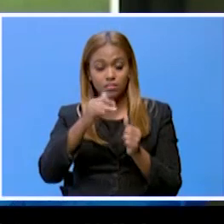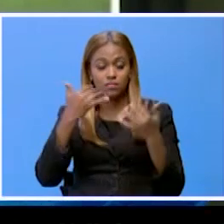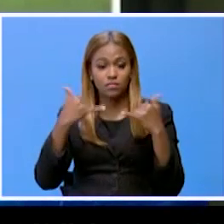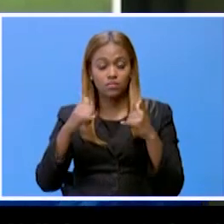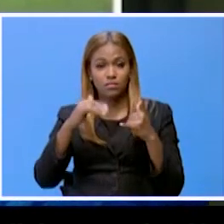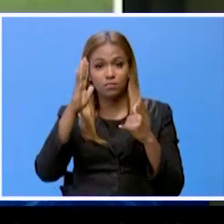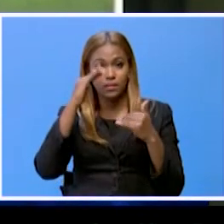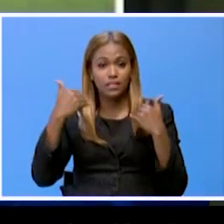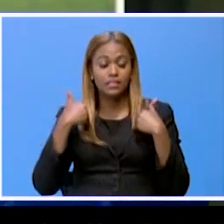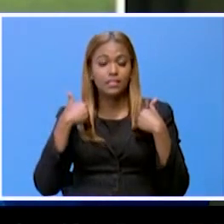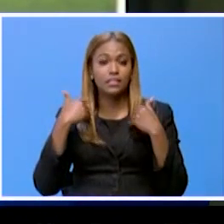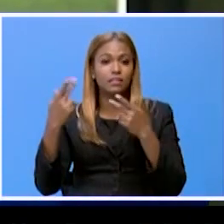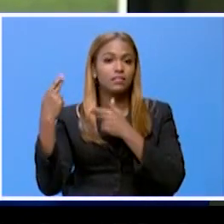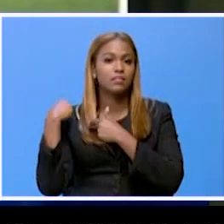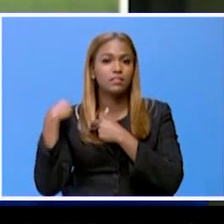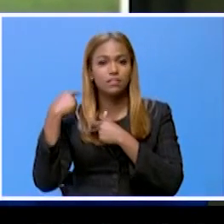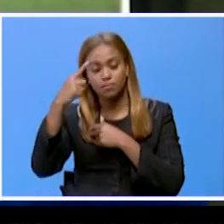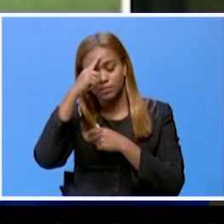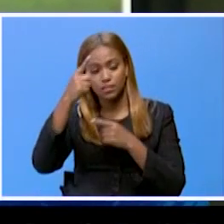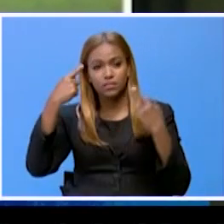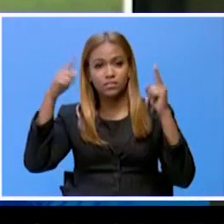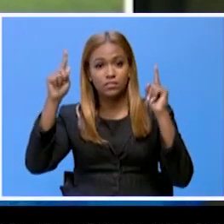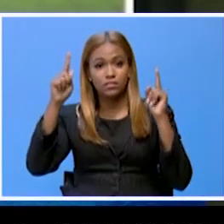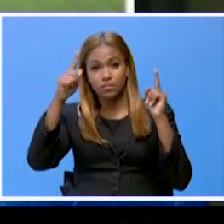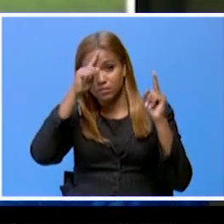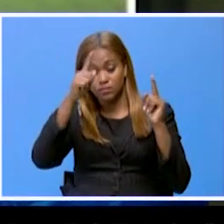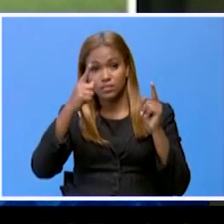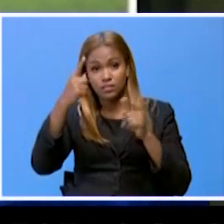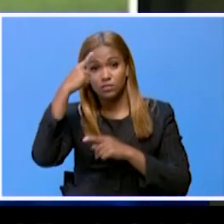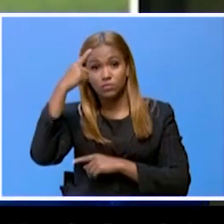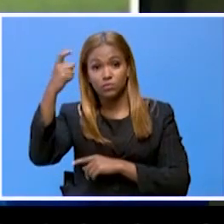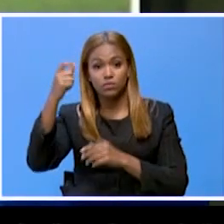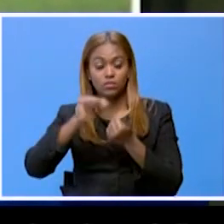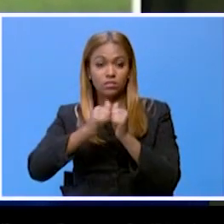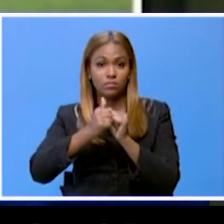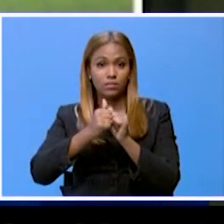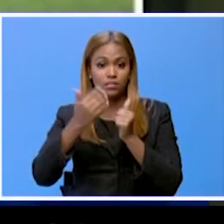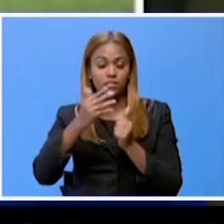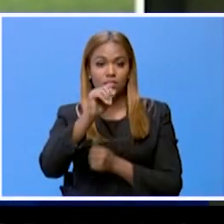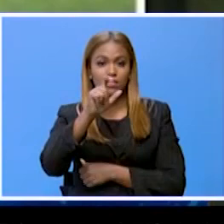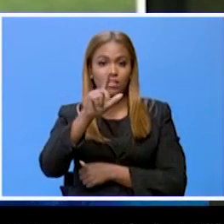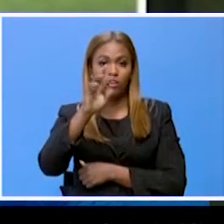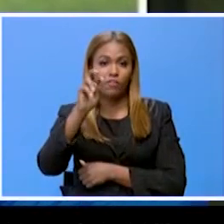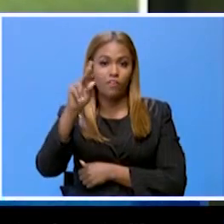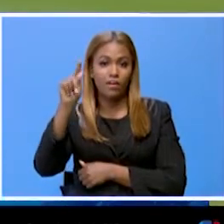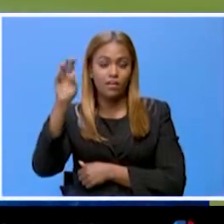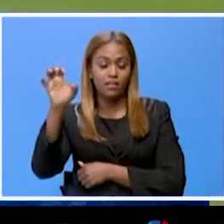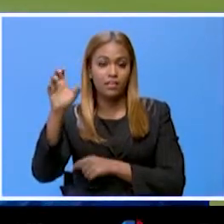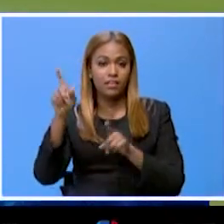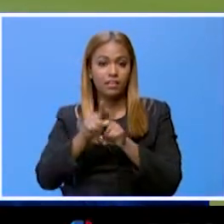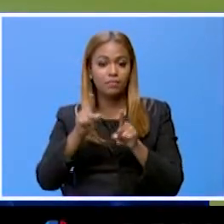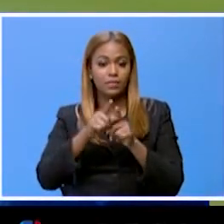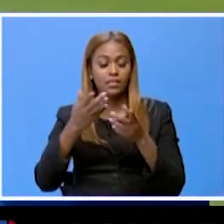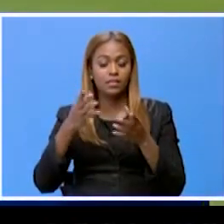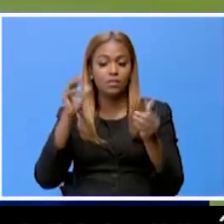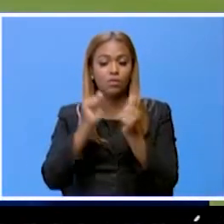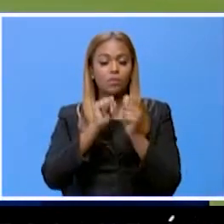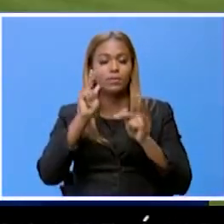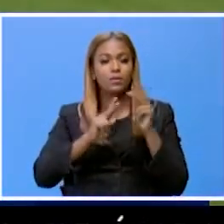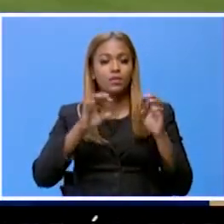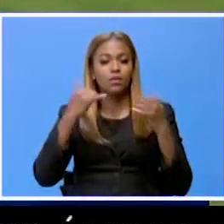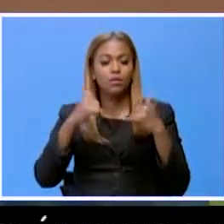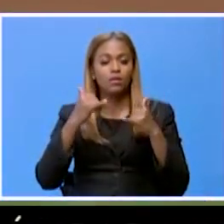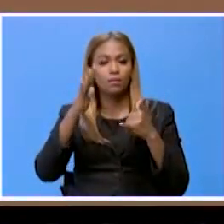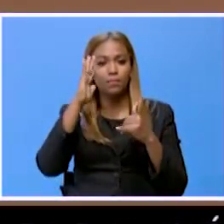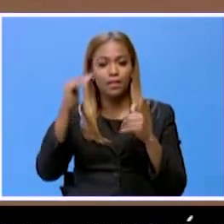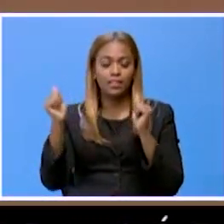combinado que nos estará representando para lograr el sueño olímpico. Ángelo Valles, Daniel Rufenas, entre los participantes